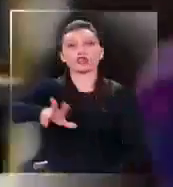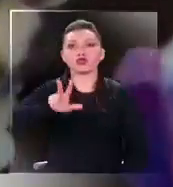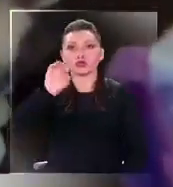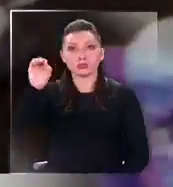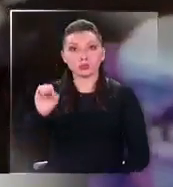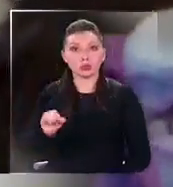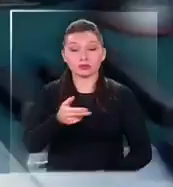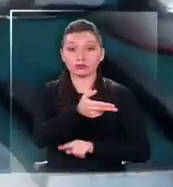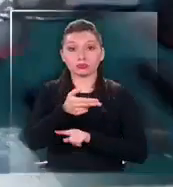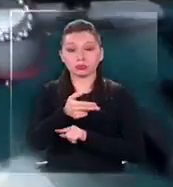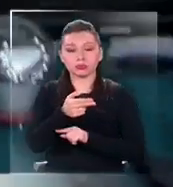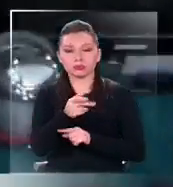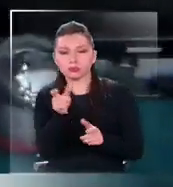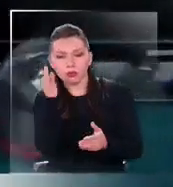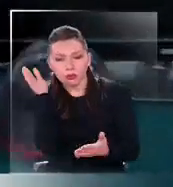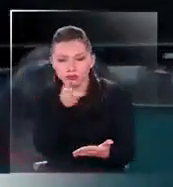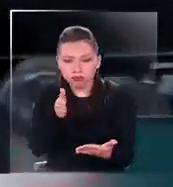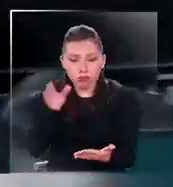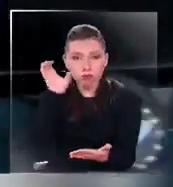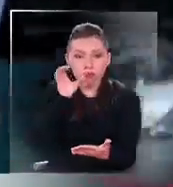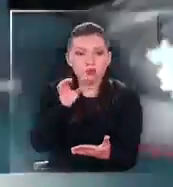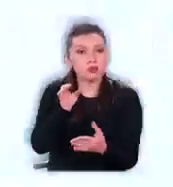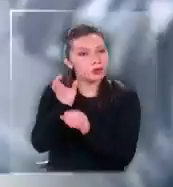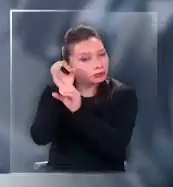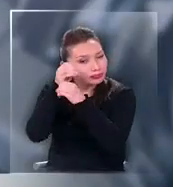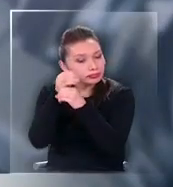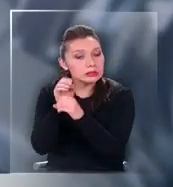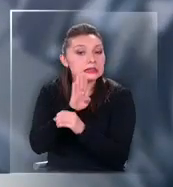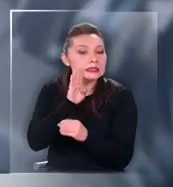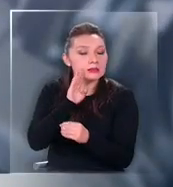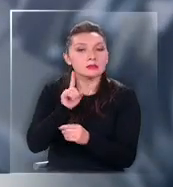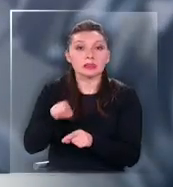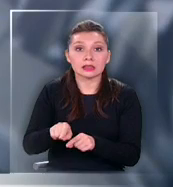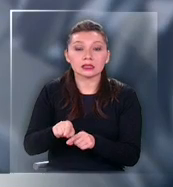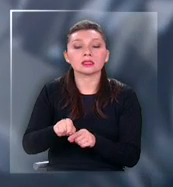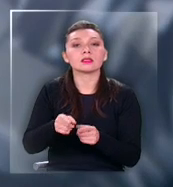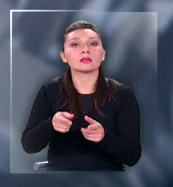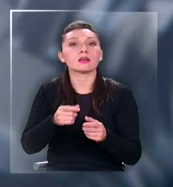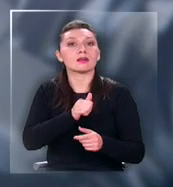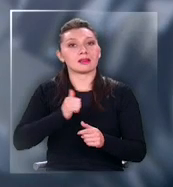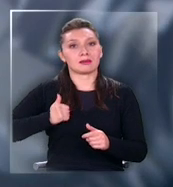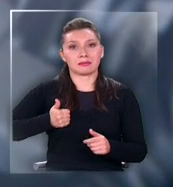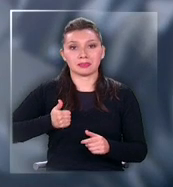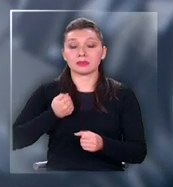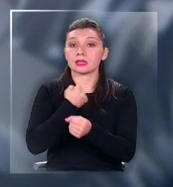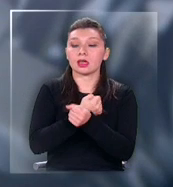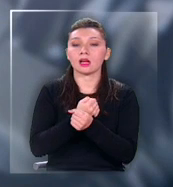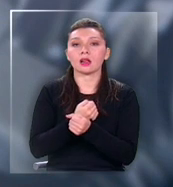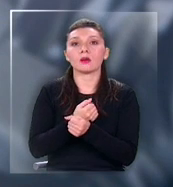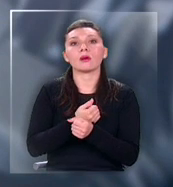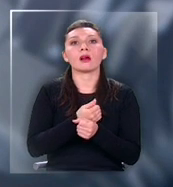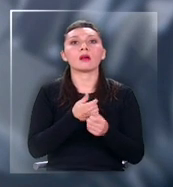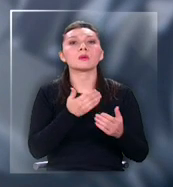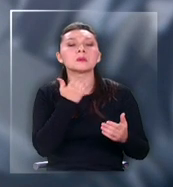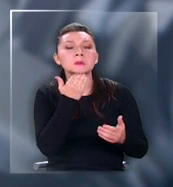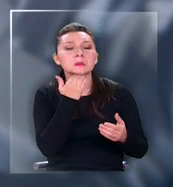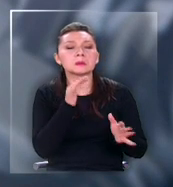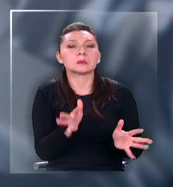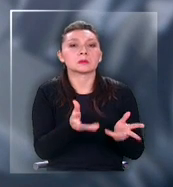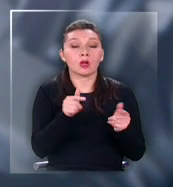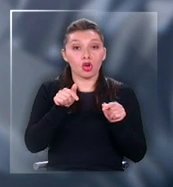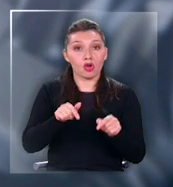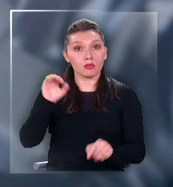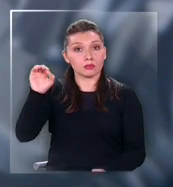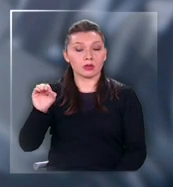de las armas periciadas por los laboratorios criminalísticos de las policías eran artesanales, hoy ese